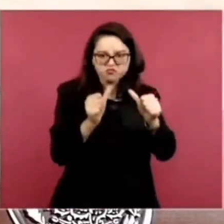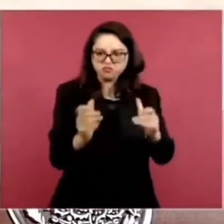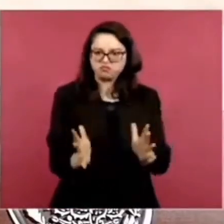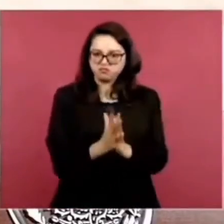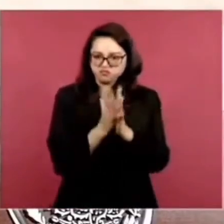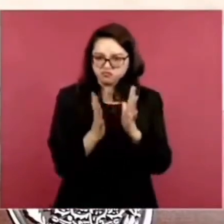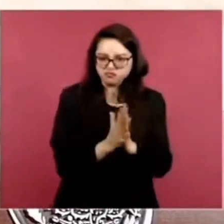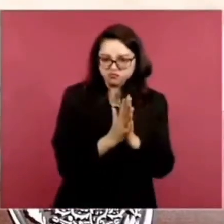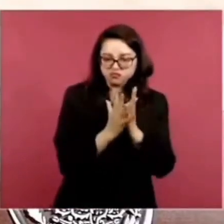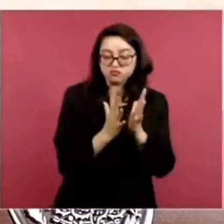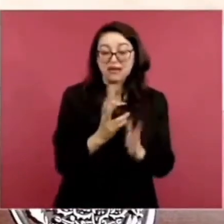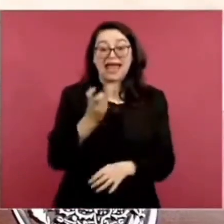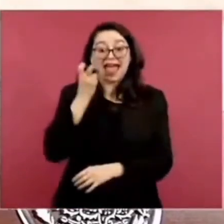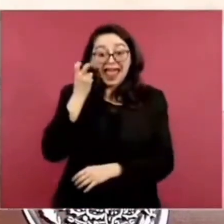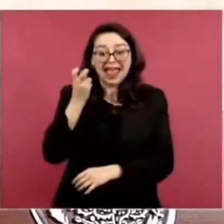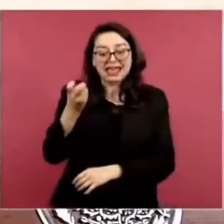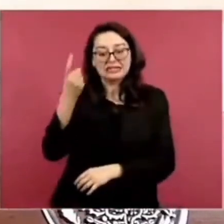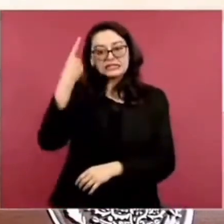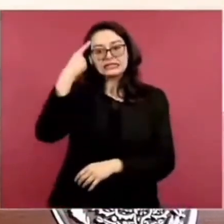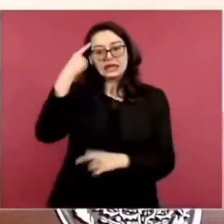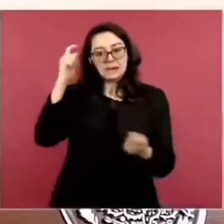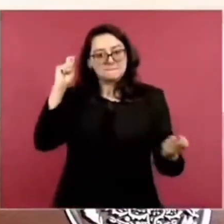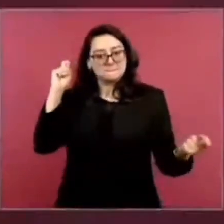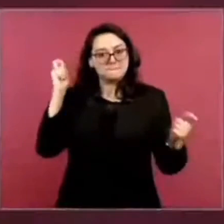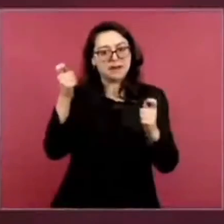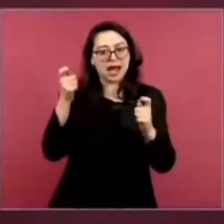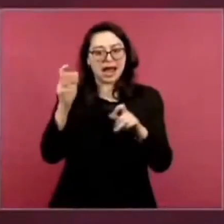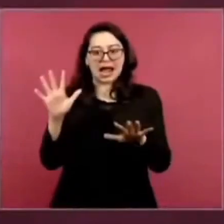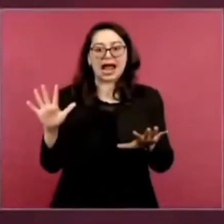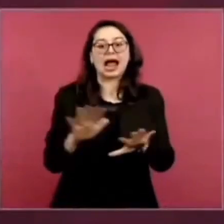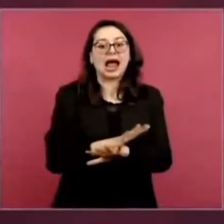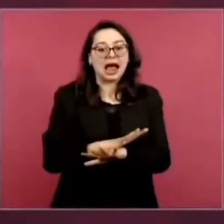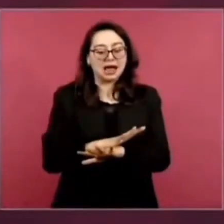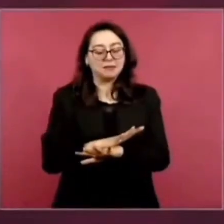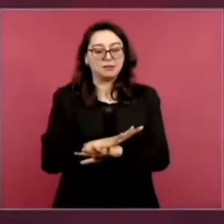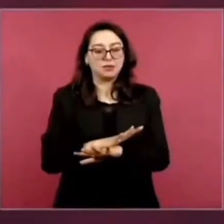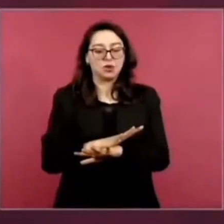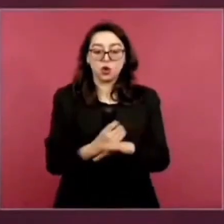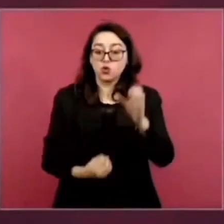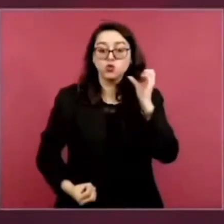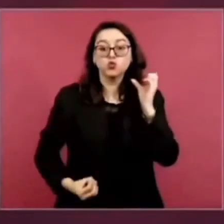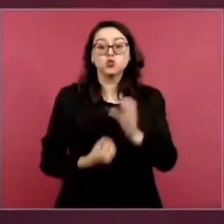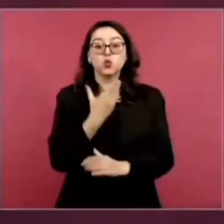Ese es el cambio de mentalidad, que